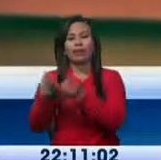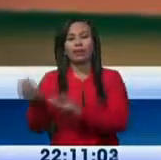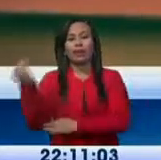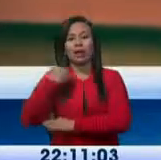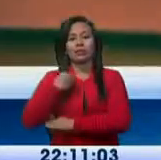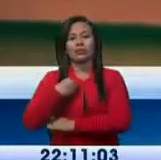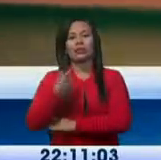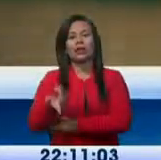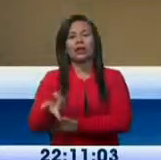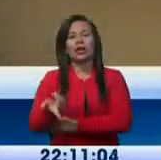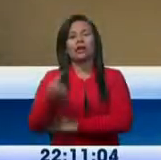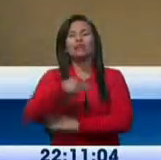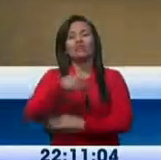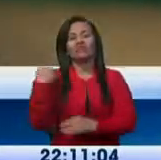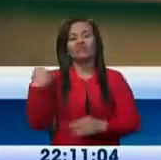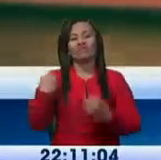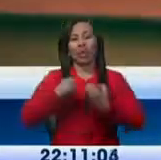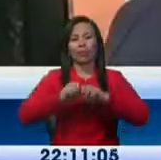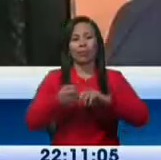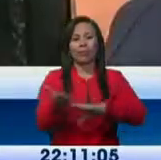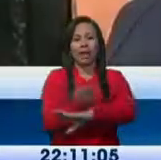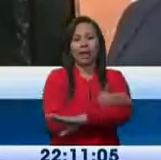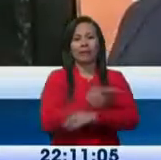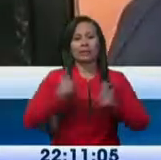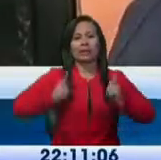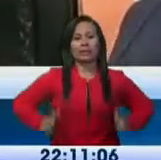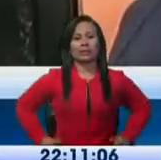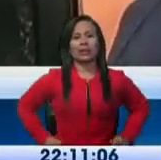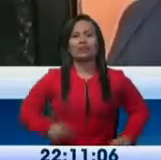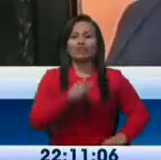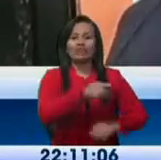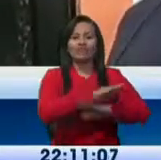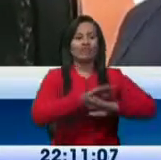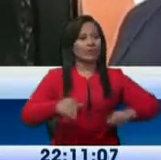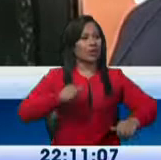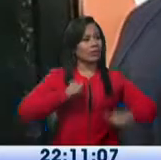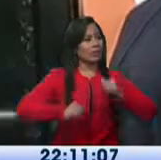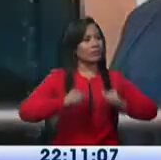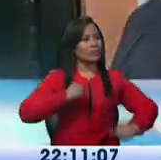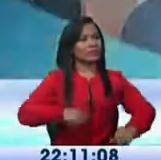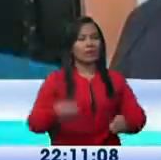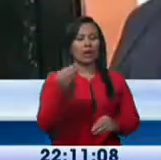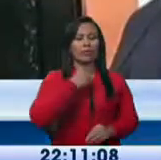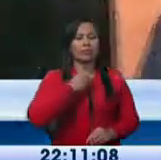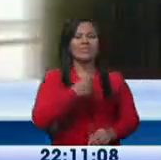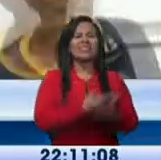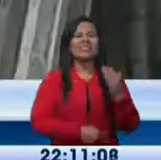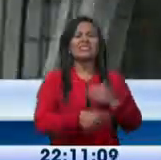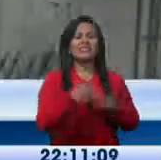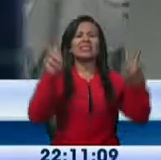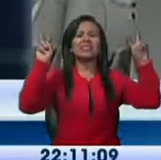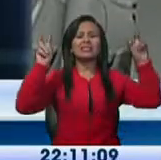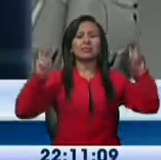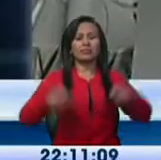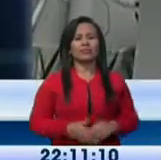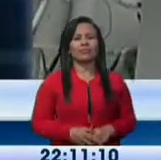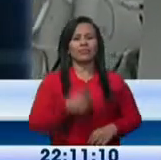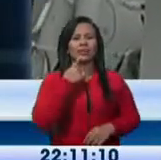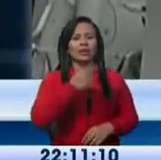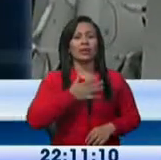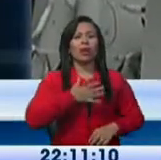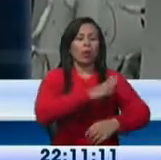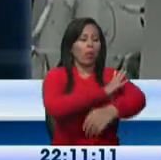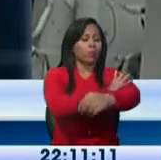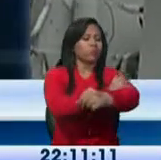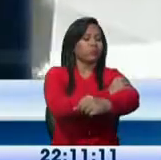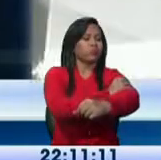problemas de salud para mí ha sido un ya estaba sufriendo de eso porque estaba enfermo qué tenía no sé él decía que se le baba la presión nada